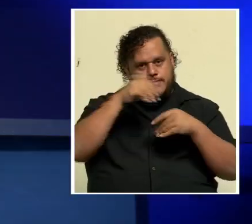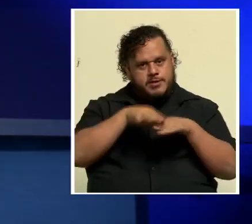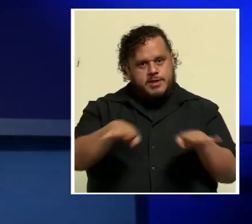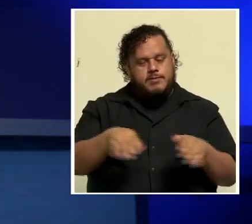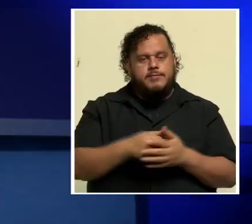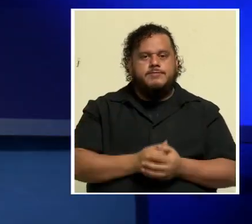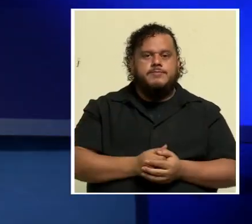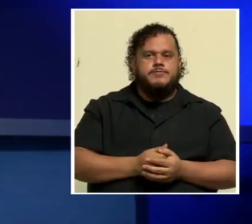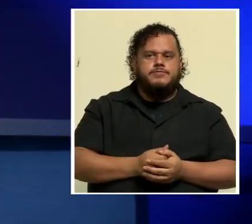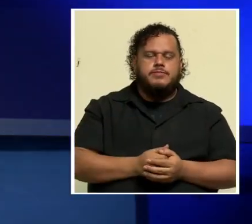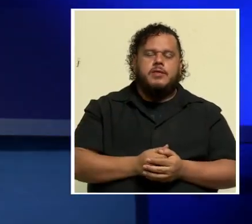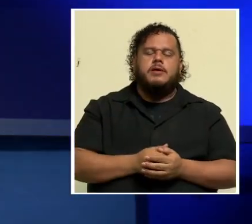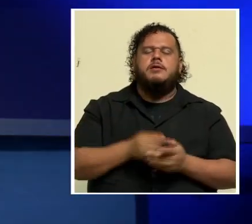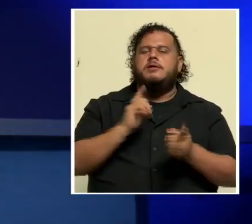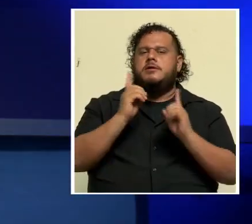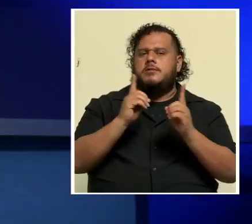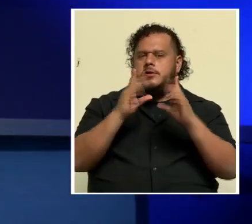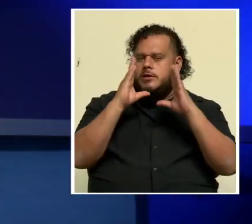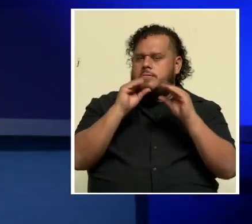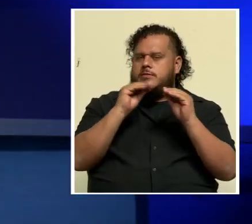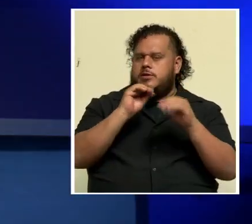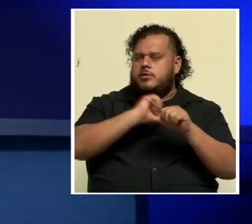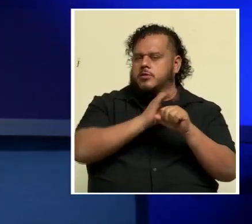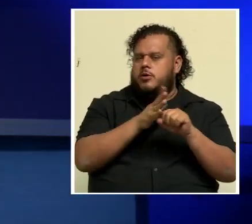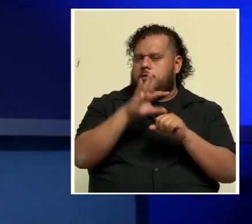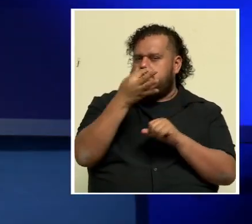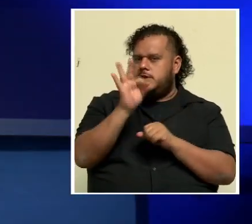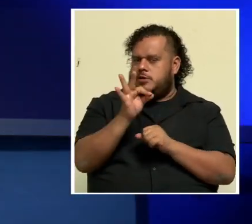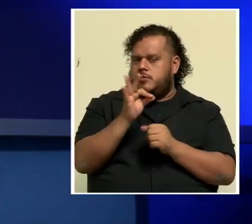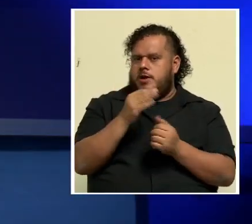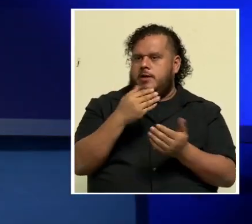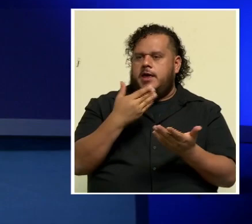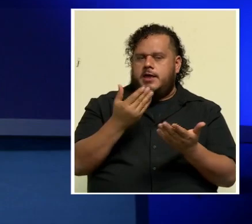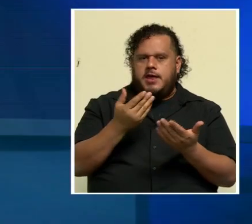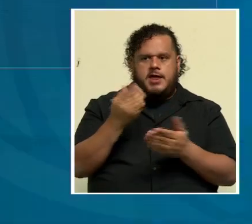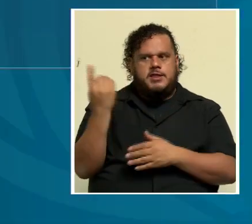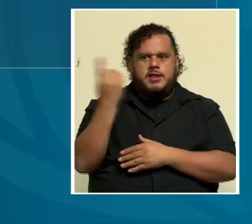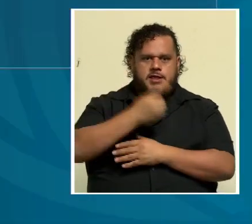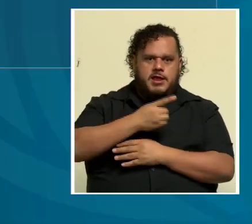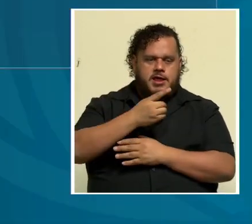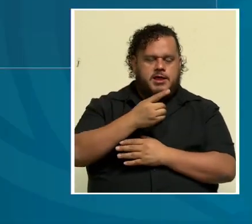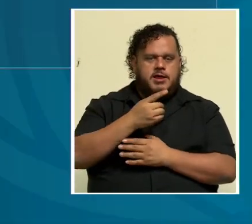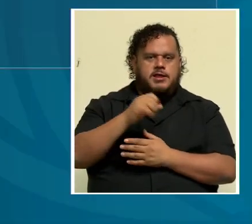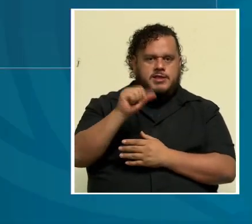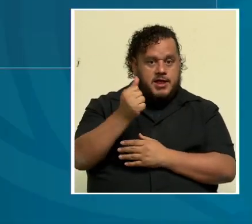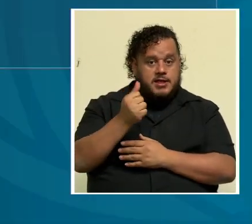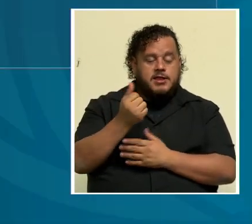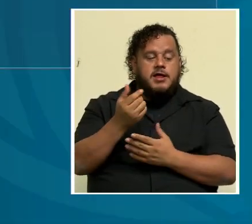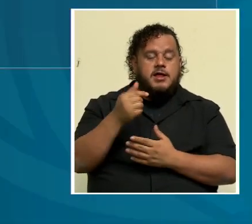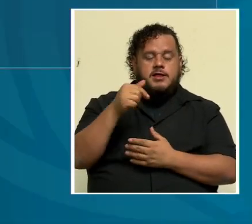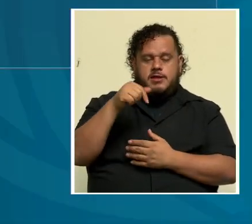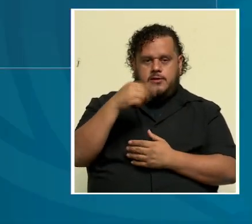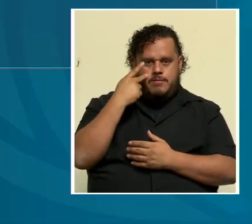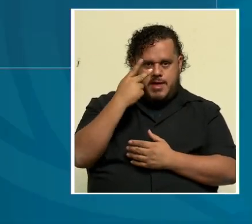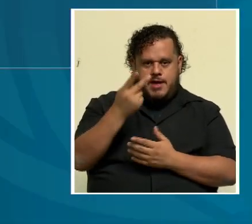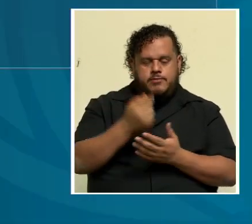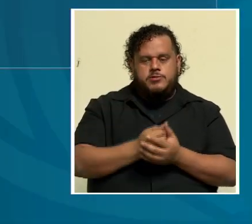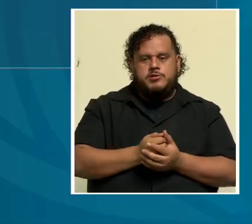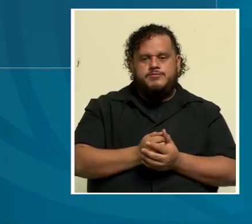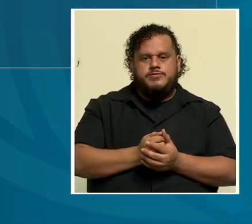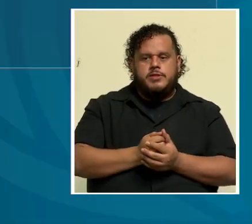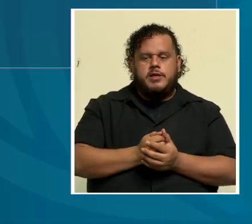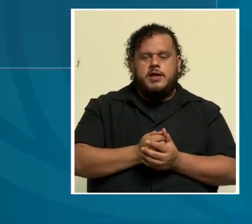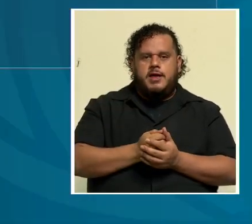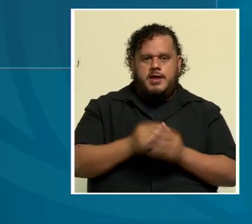¿Y cuáles son los datos COVID-19 que corresponden al 10º día de este 2022? Los vemos de inmediato